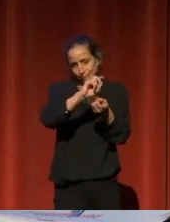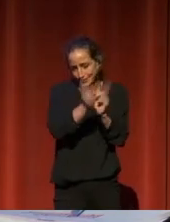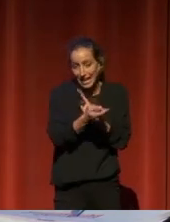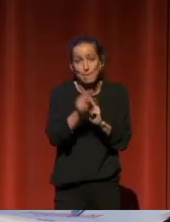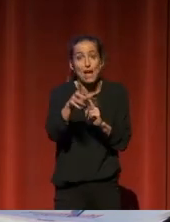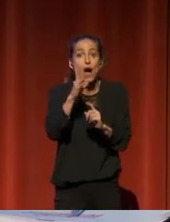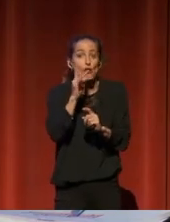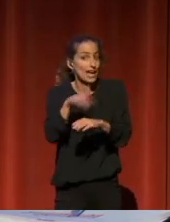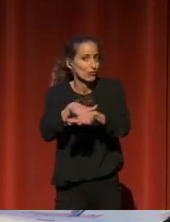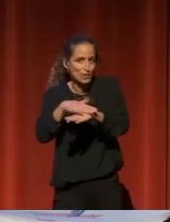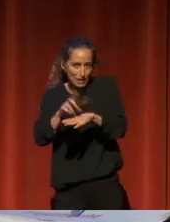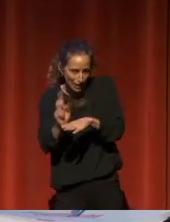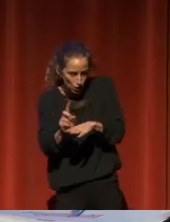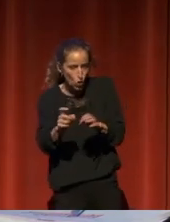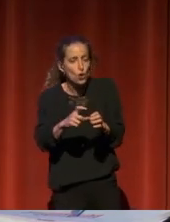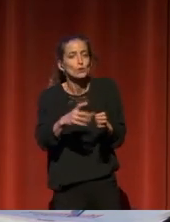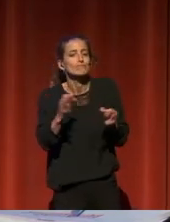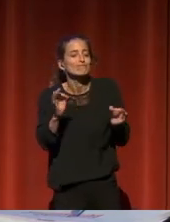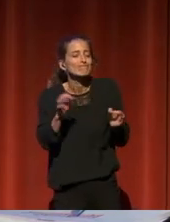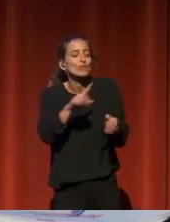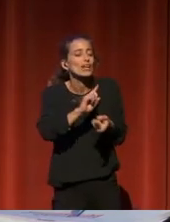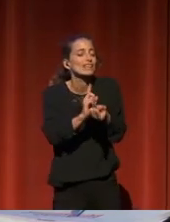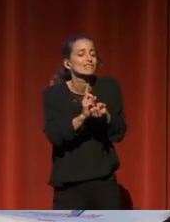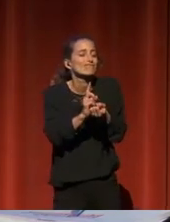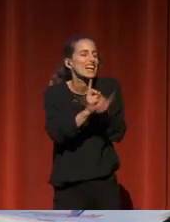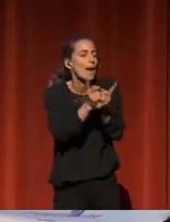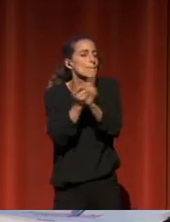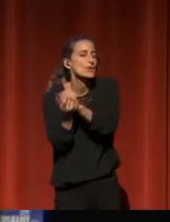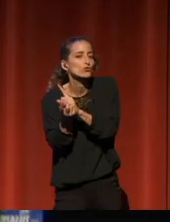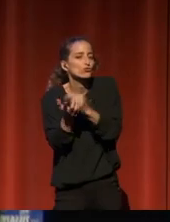cambiado qué no ha cambiado cómo lo